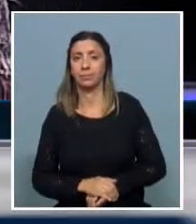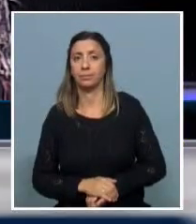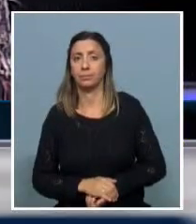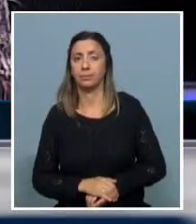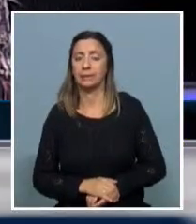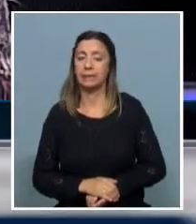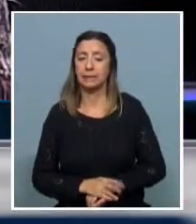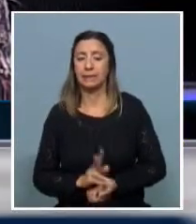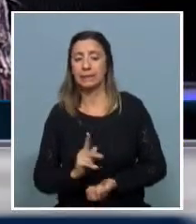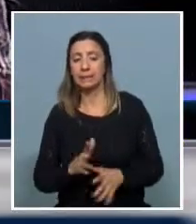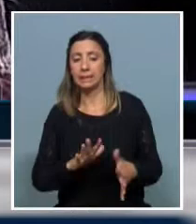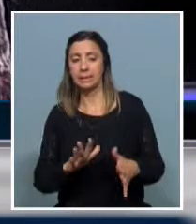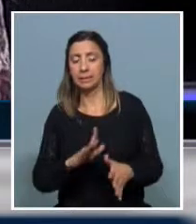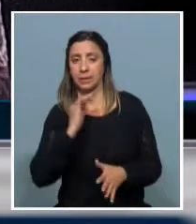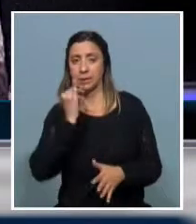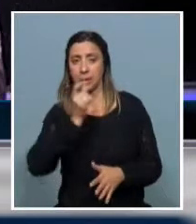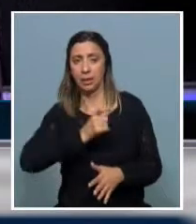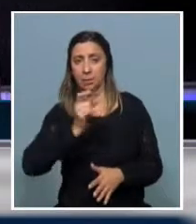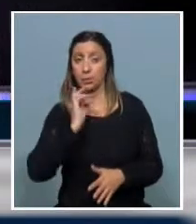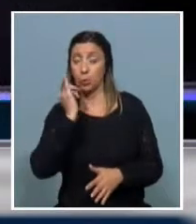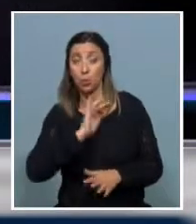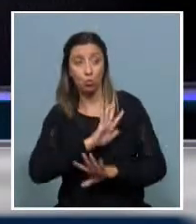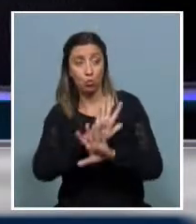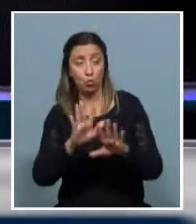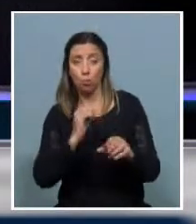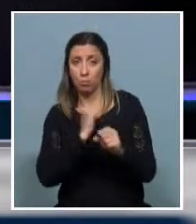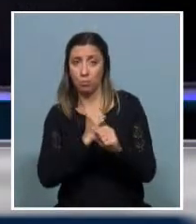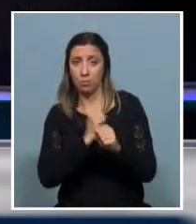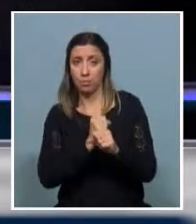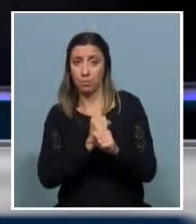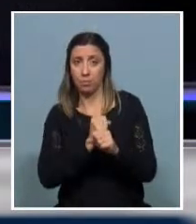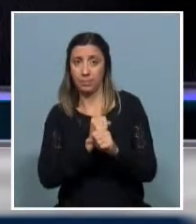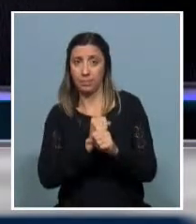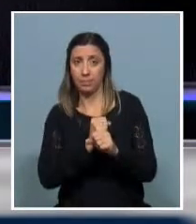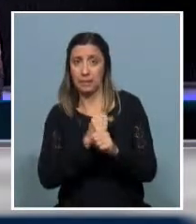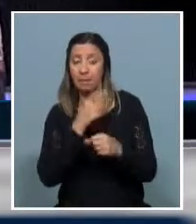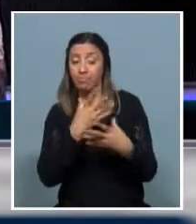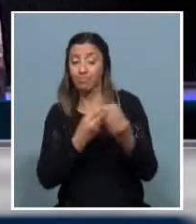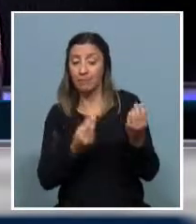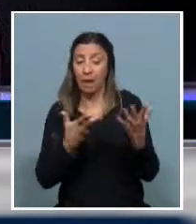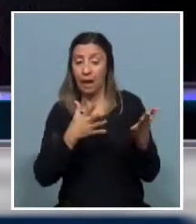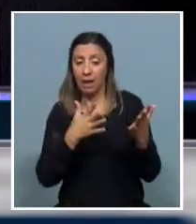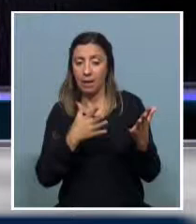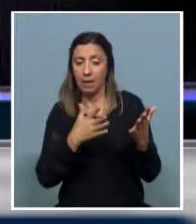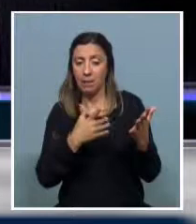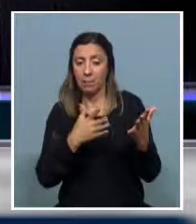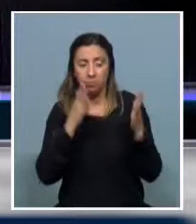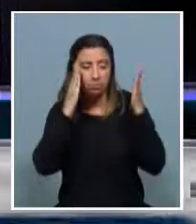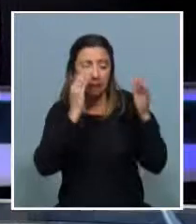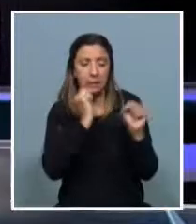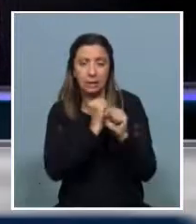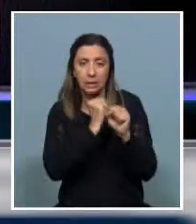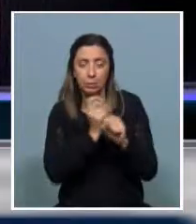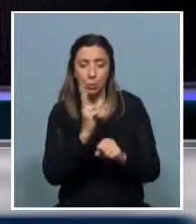es difícil a veces dar a conocer a la gente absolutamente todas las tareas que conocemos. Ese tal vez es un error, porque uno se aboca al